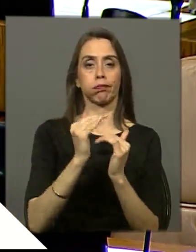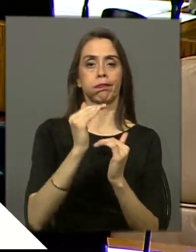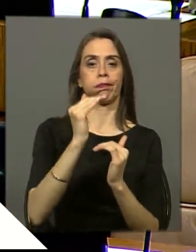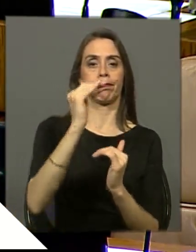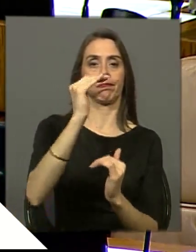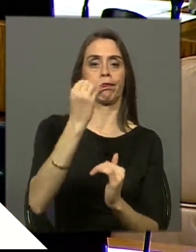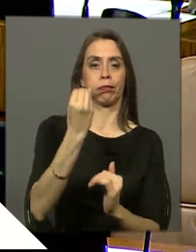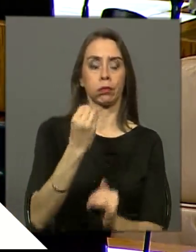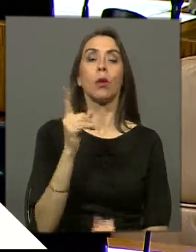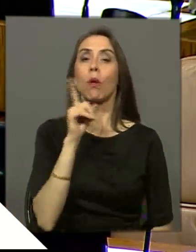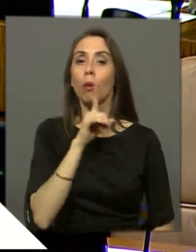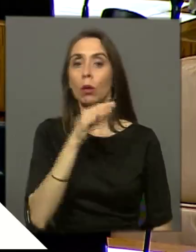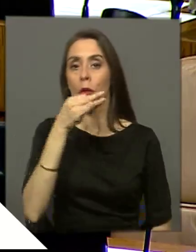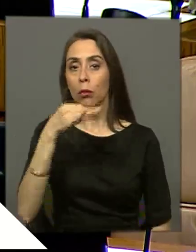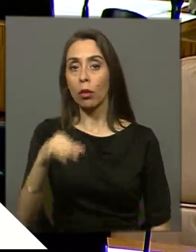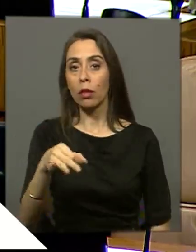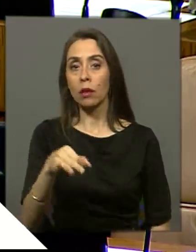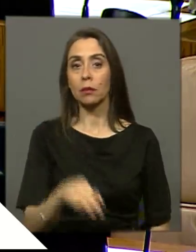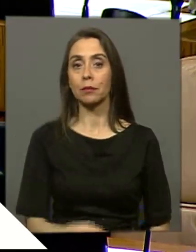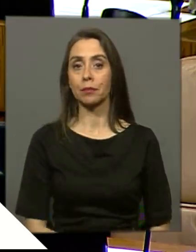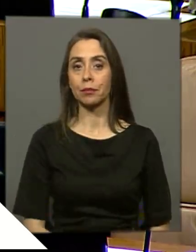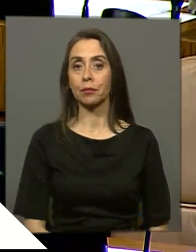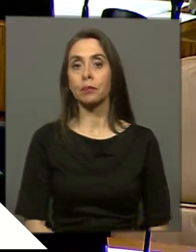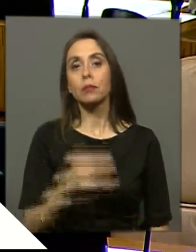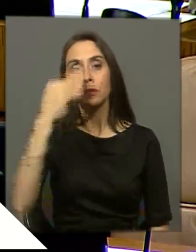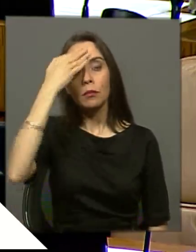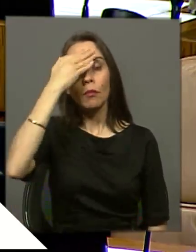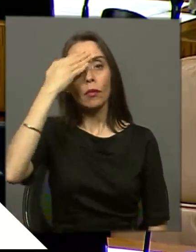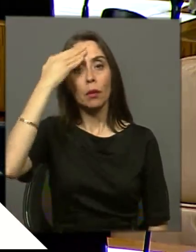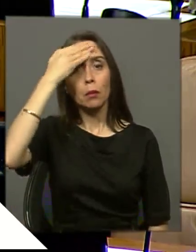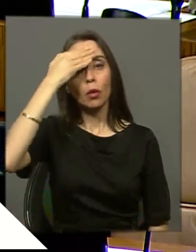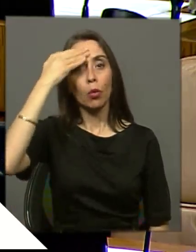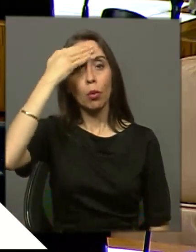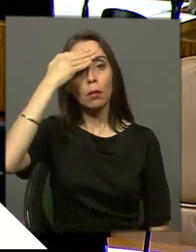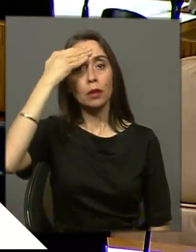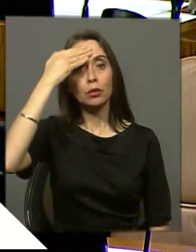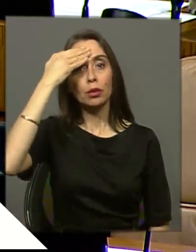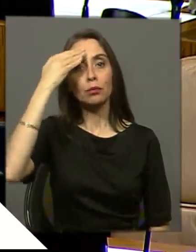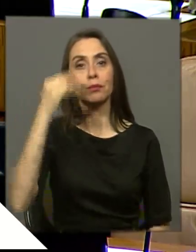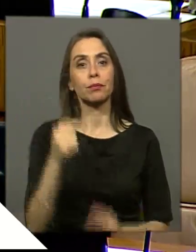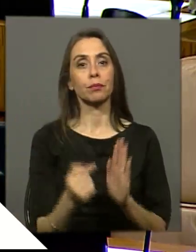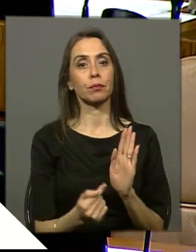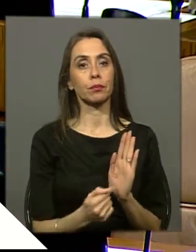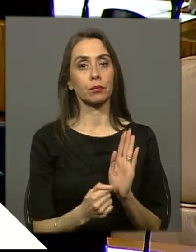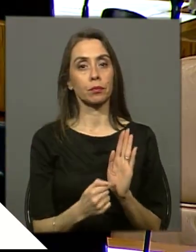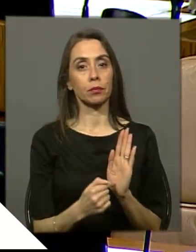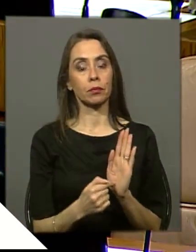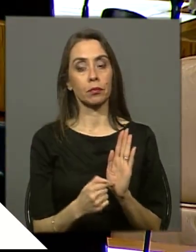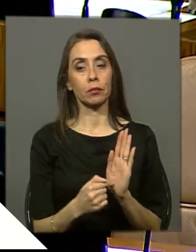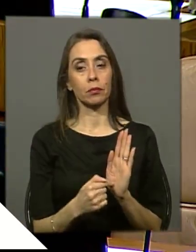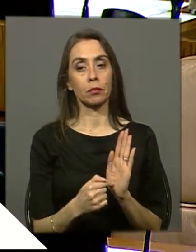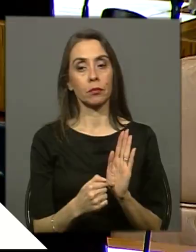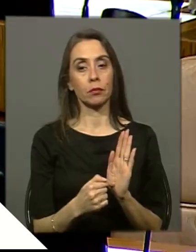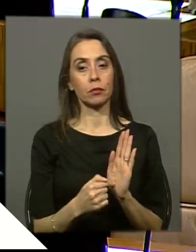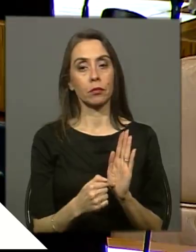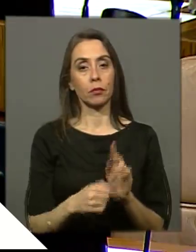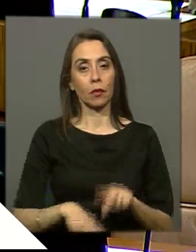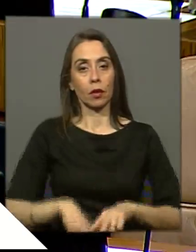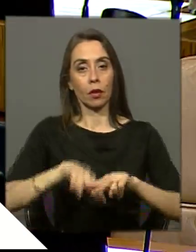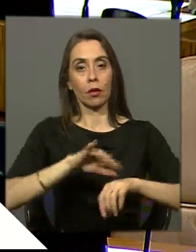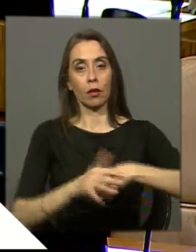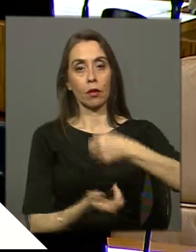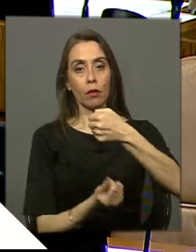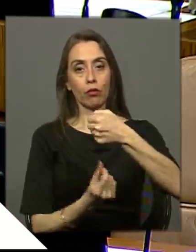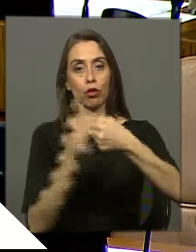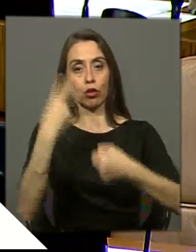que planteamos nosotros nuestras preocupaciones vinculadas a esta apertura que hace de que los fondos de todos los